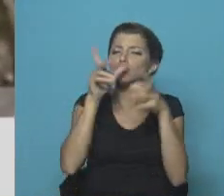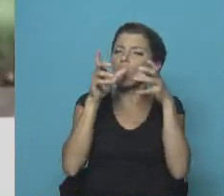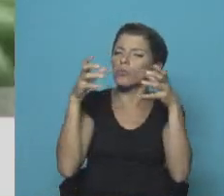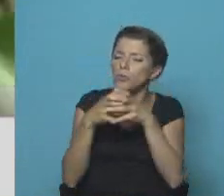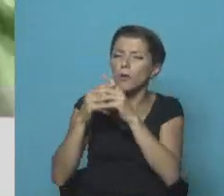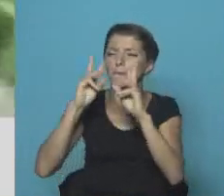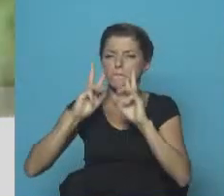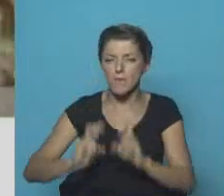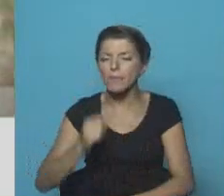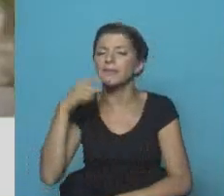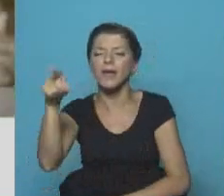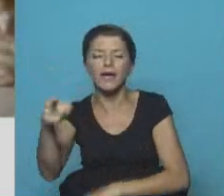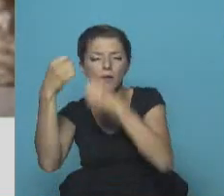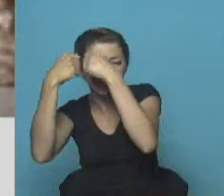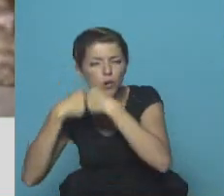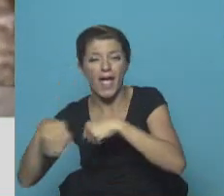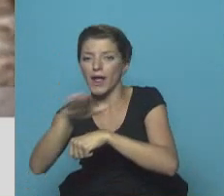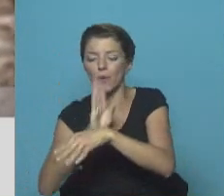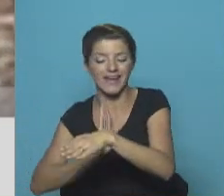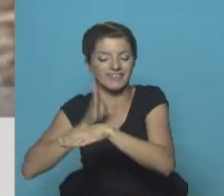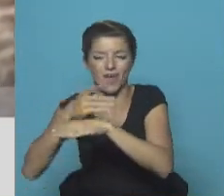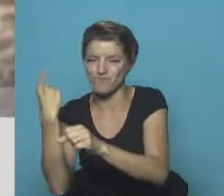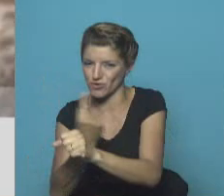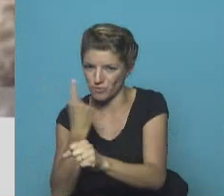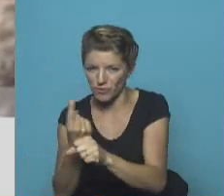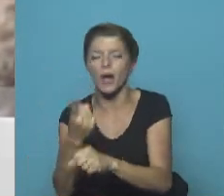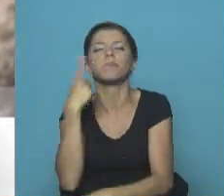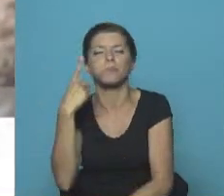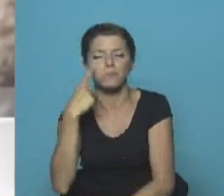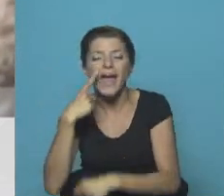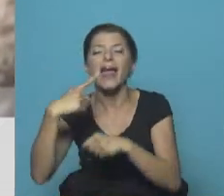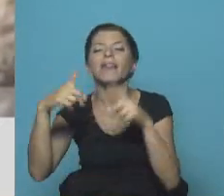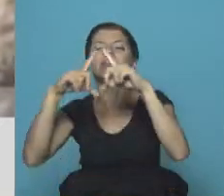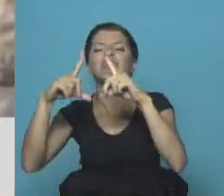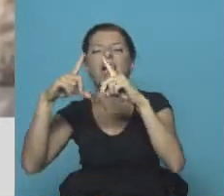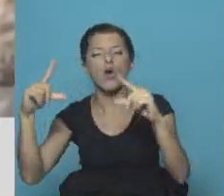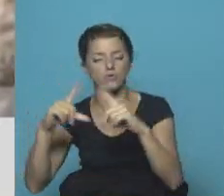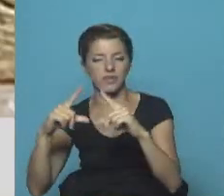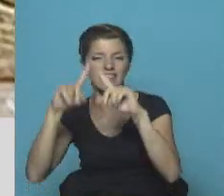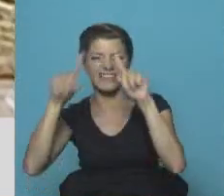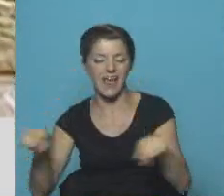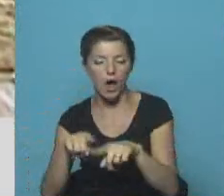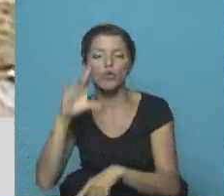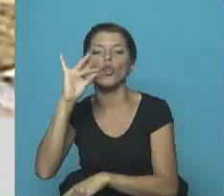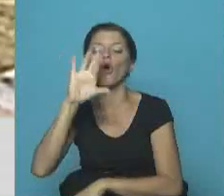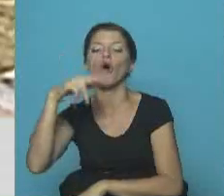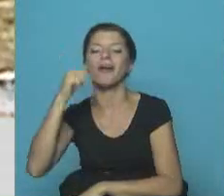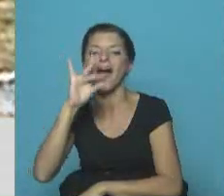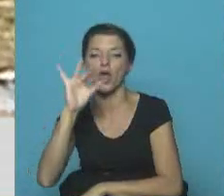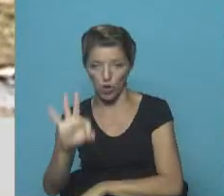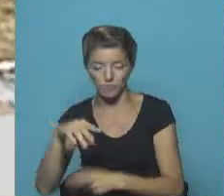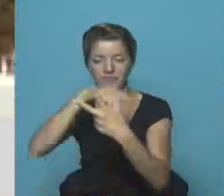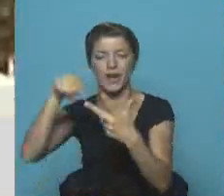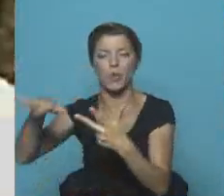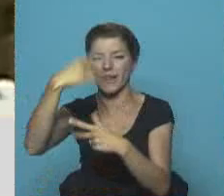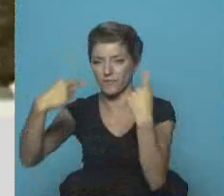a Guzmán guarecido en zonas inaccesibles del llamado Triángulo Dorado, es decir, los estados de Chihuahua, Sinaloa y